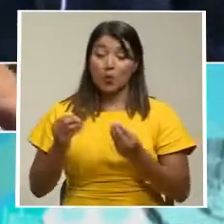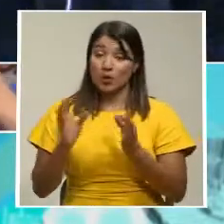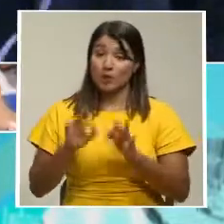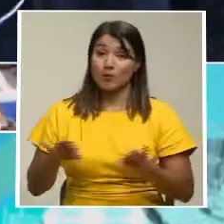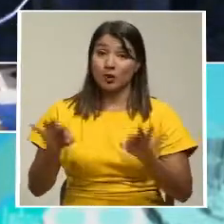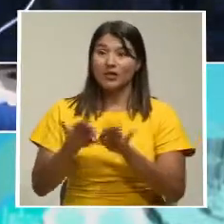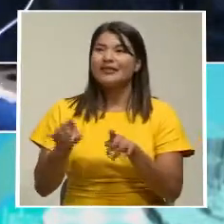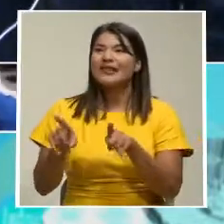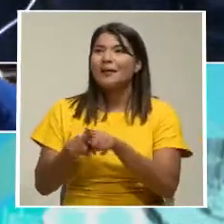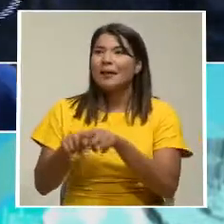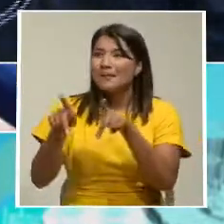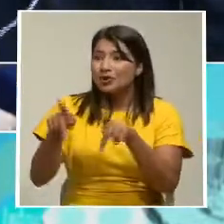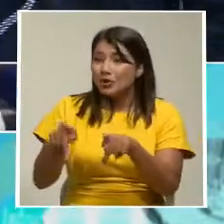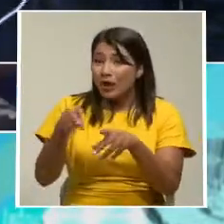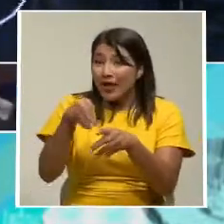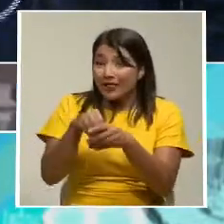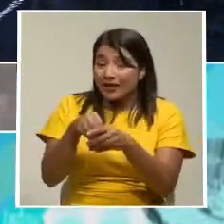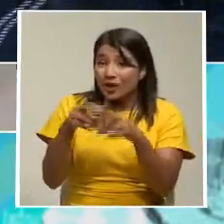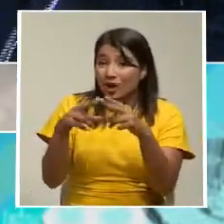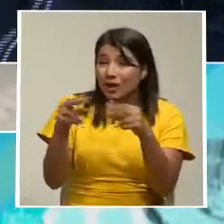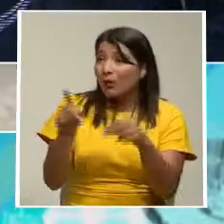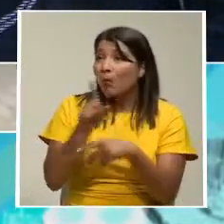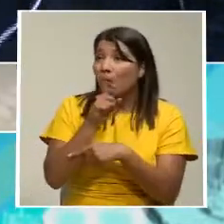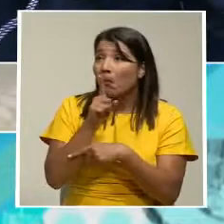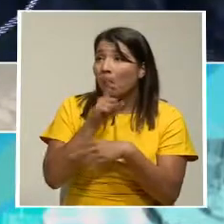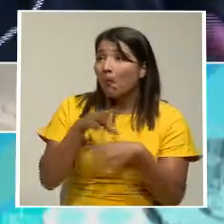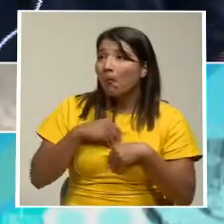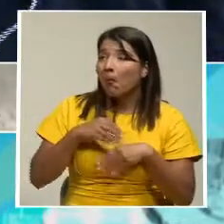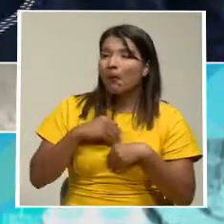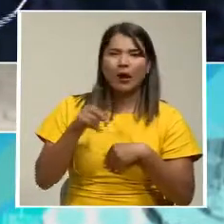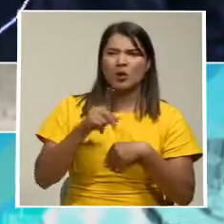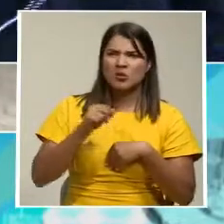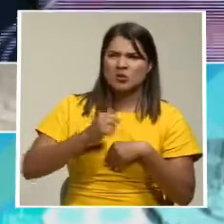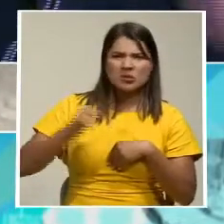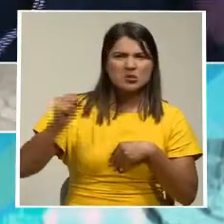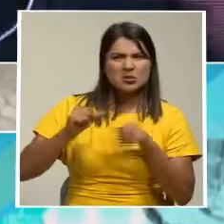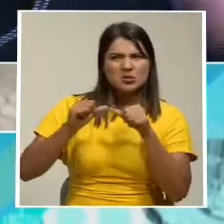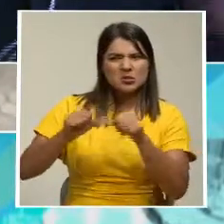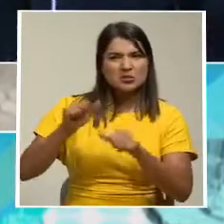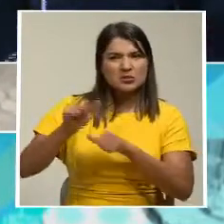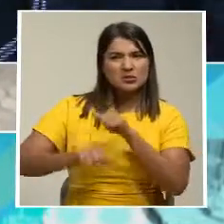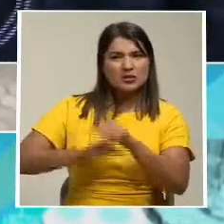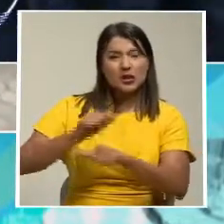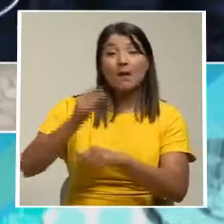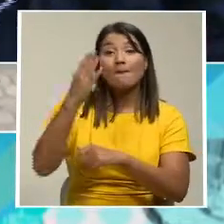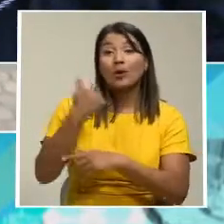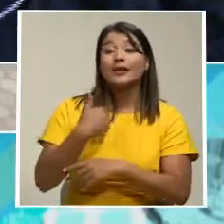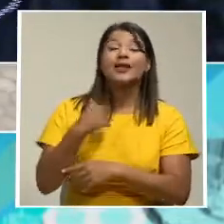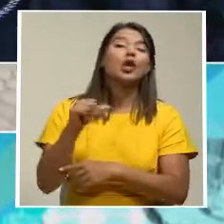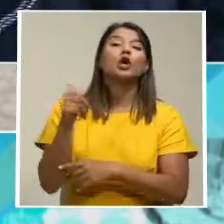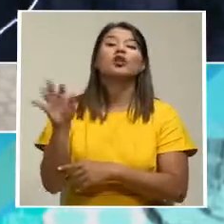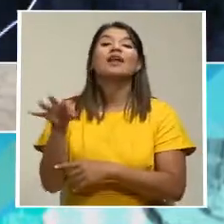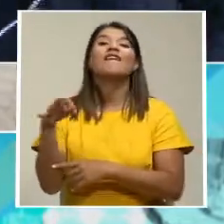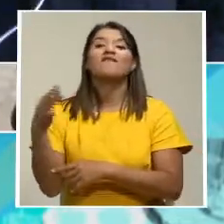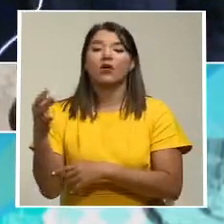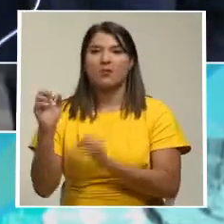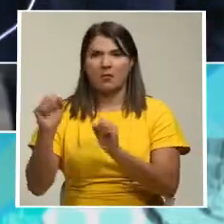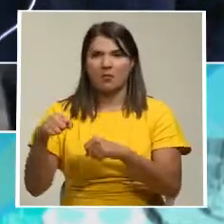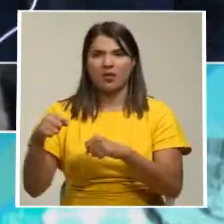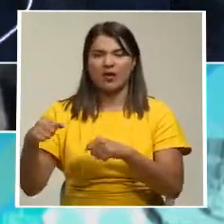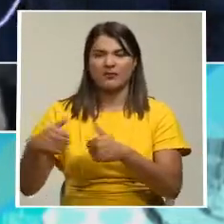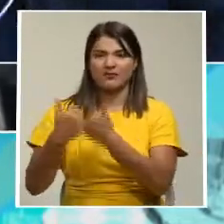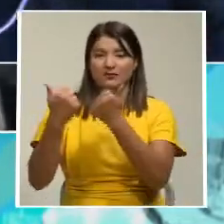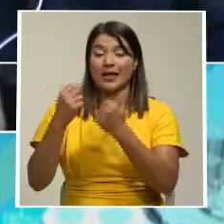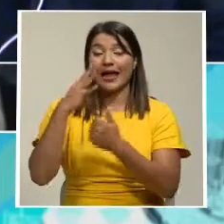gente de Nicaragua, que a pesar de la persecución no se detiene, sigue resistiendo, porque hay otras maneras de resistencia ahora, yo creo que son un